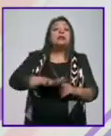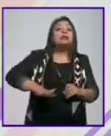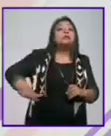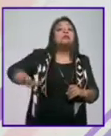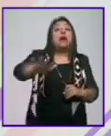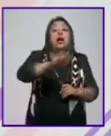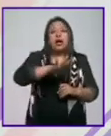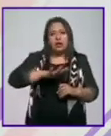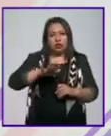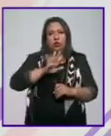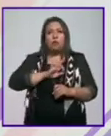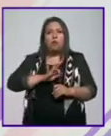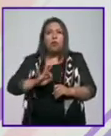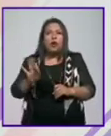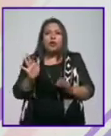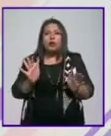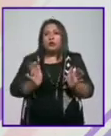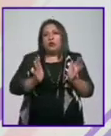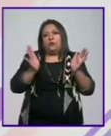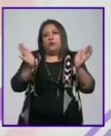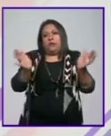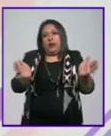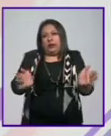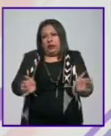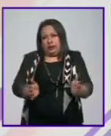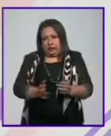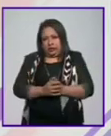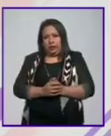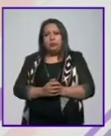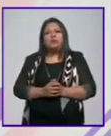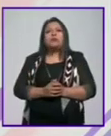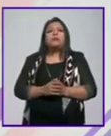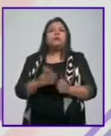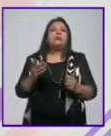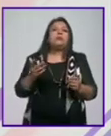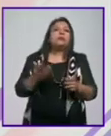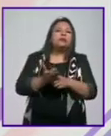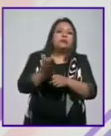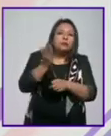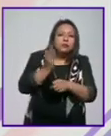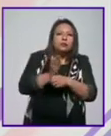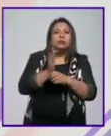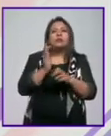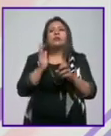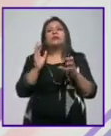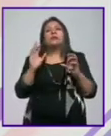que permite la sorpresa, el humor, ¿no?